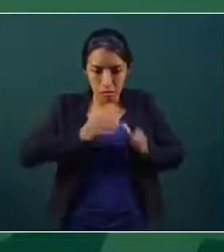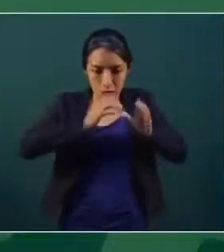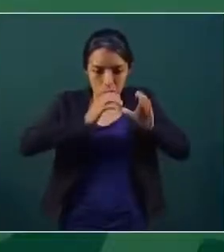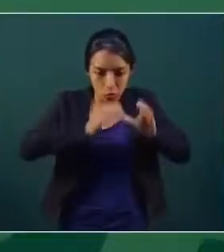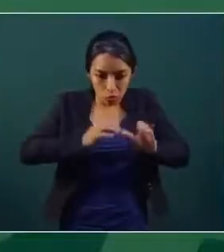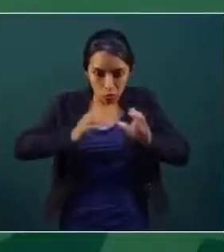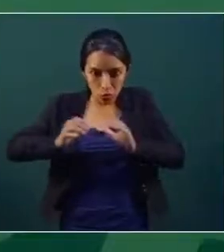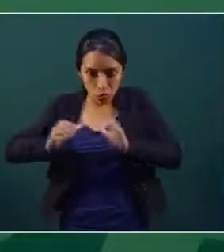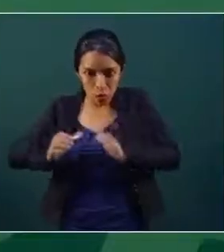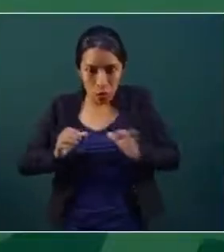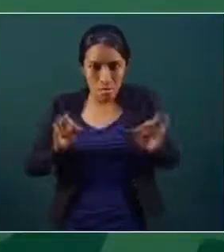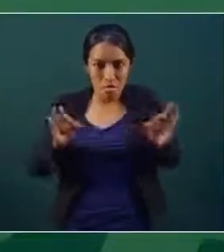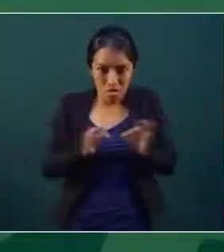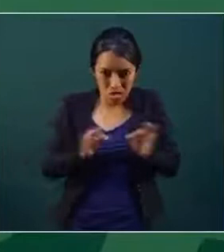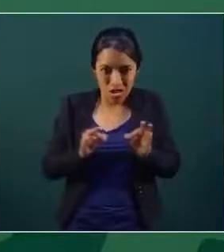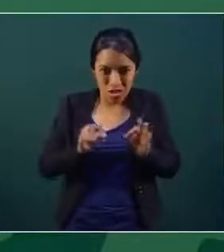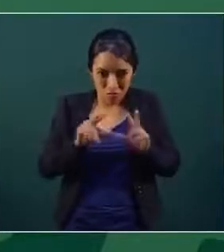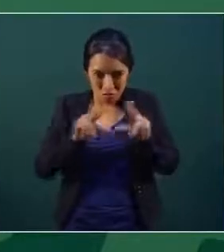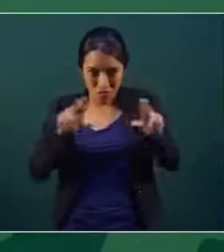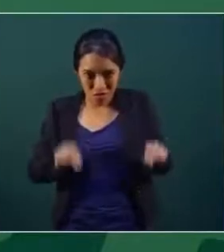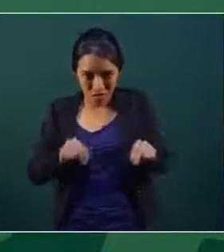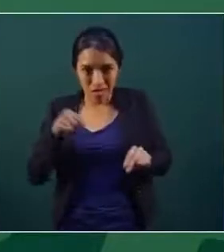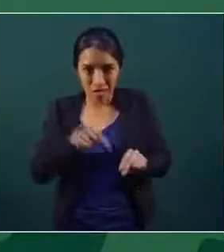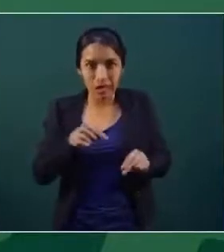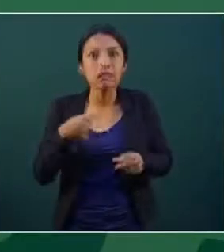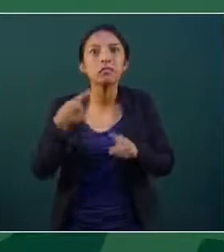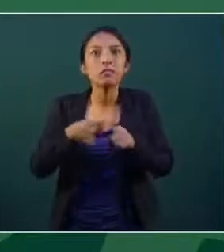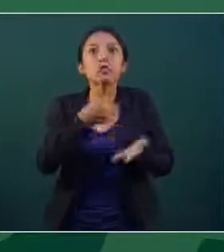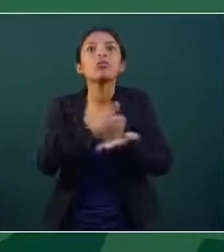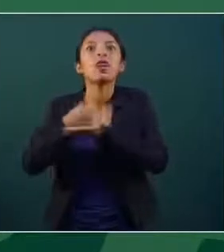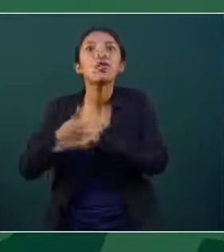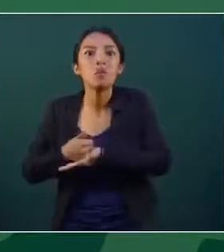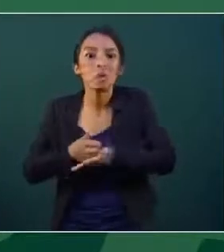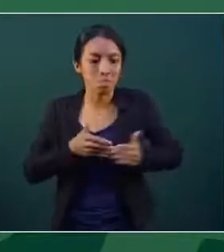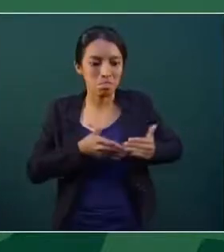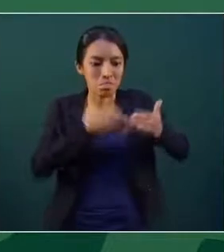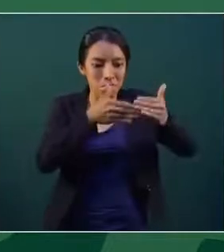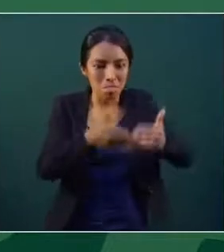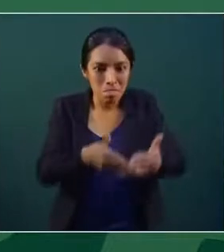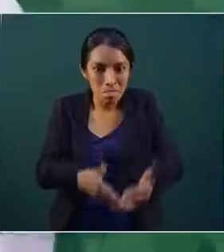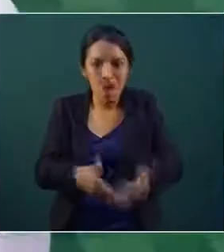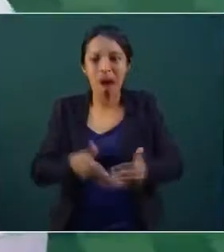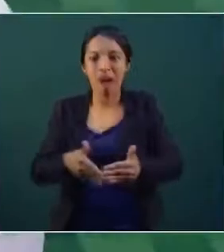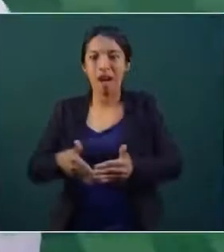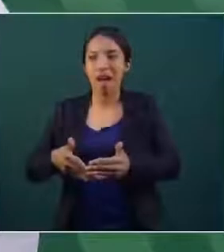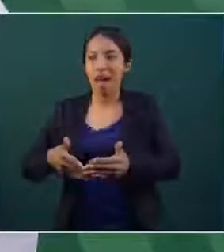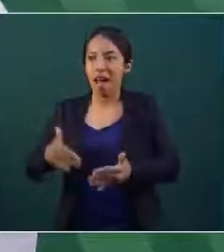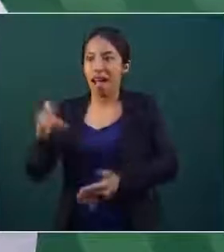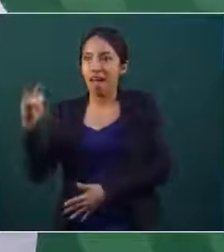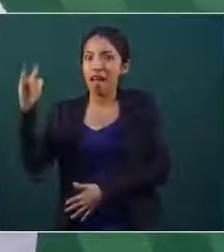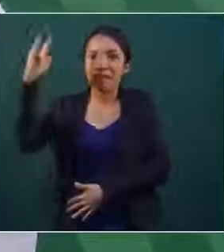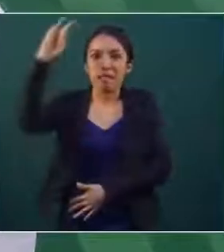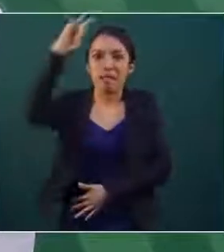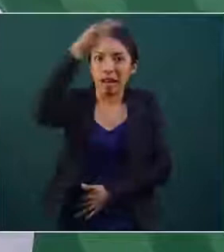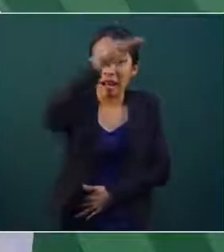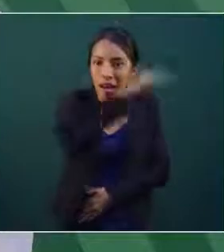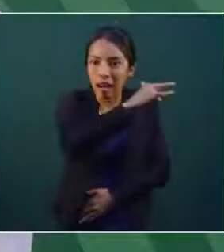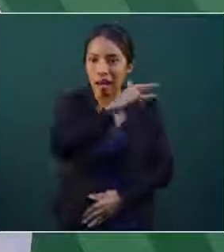¿Quiénes nos ayudan a manejar eso? Por tierra, por mar, por aire.